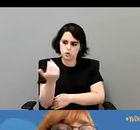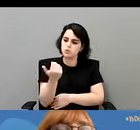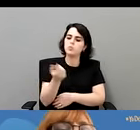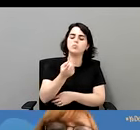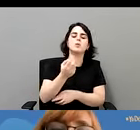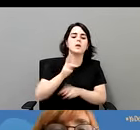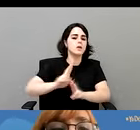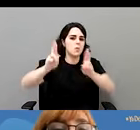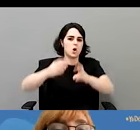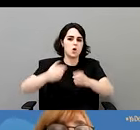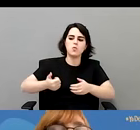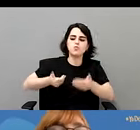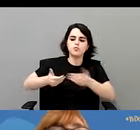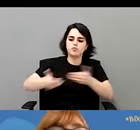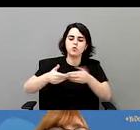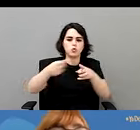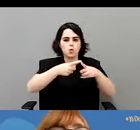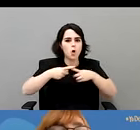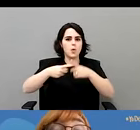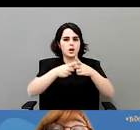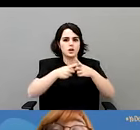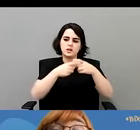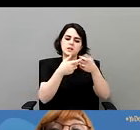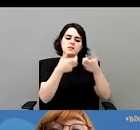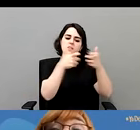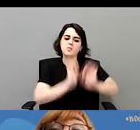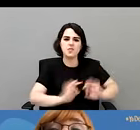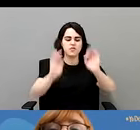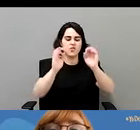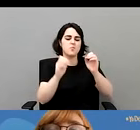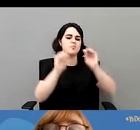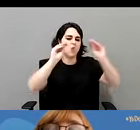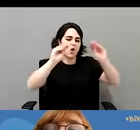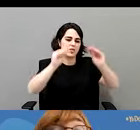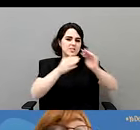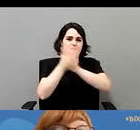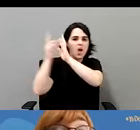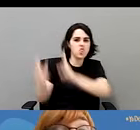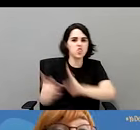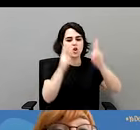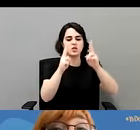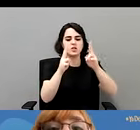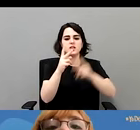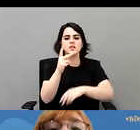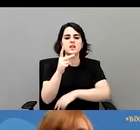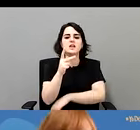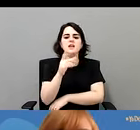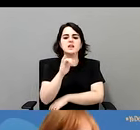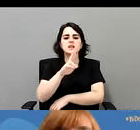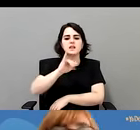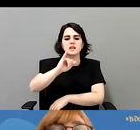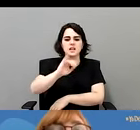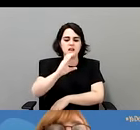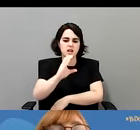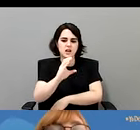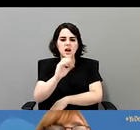compartir conjuntamente en algún espacio de esos formativos que tenemos. Hay un documental que se llama Click Cam, ahora lo pongo